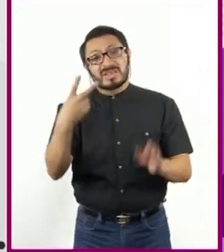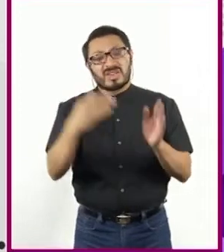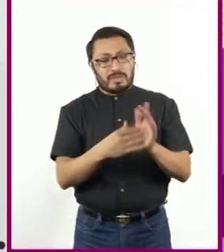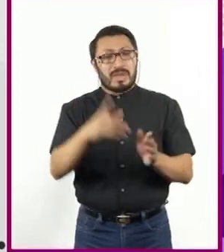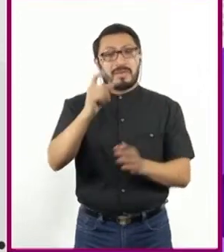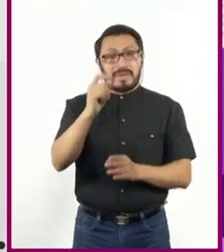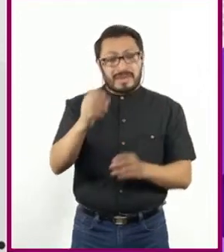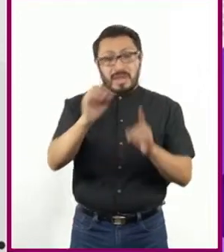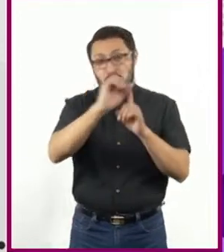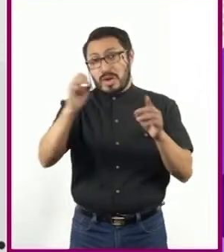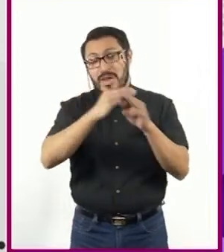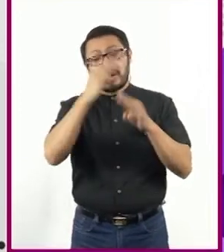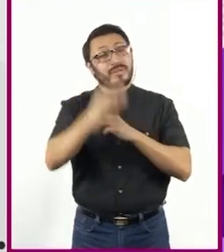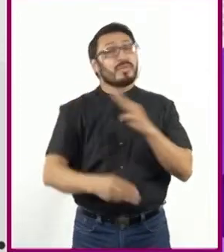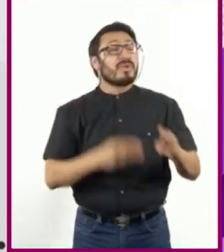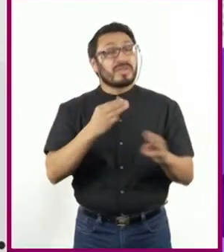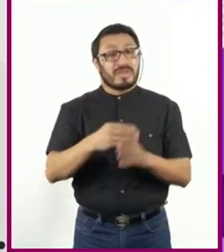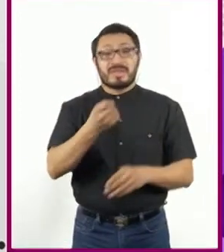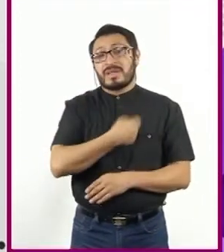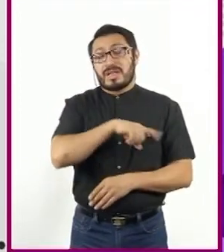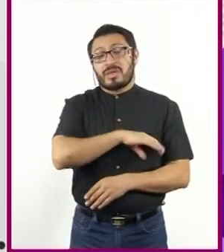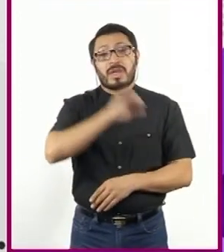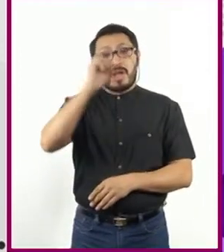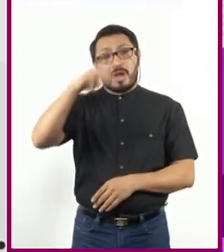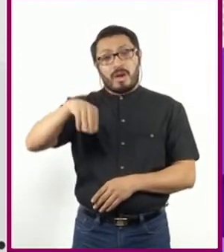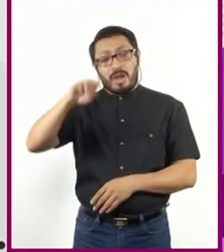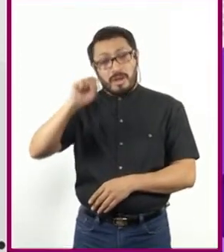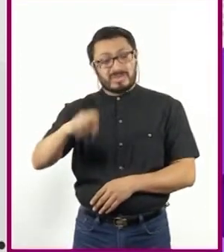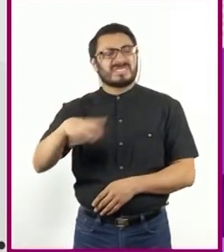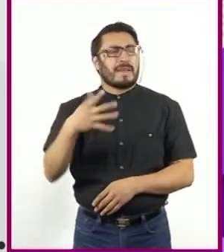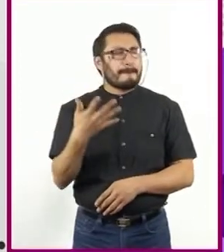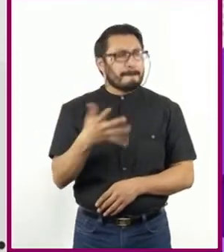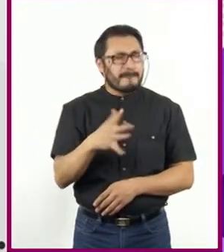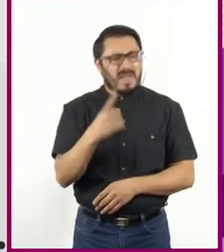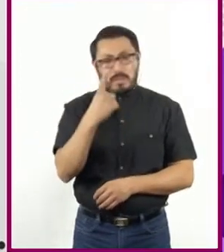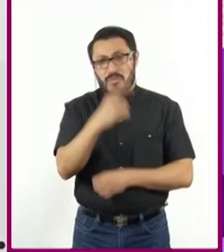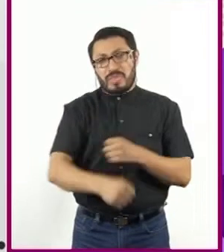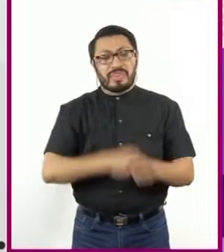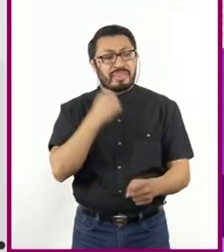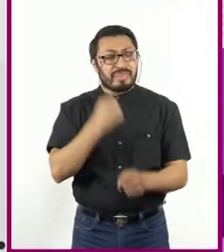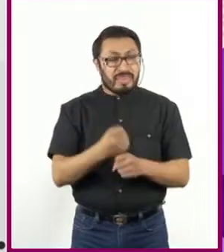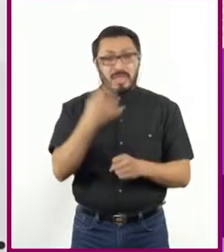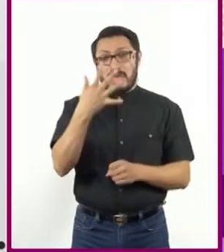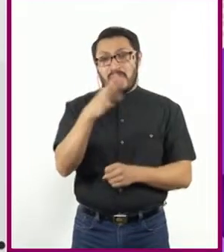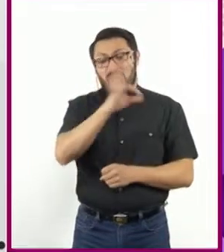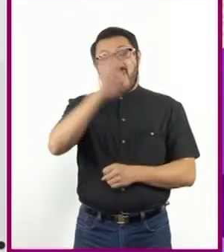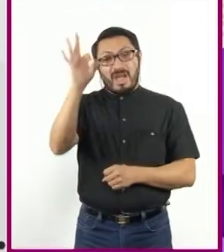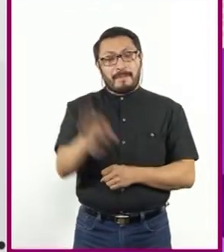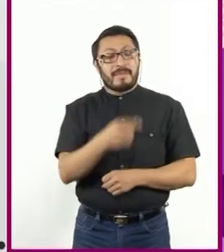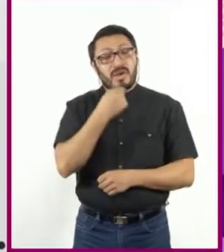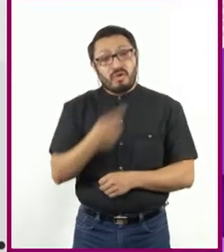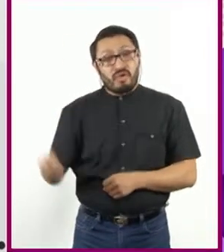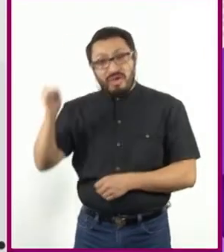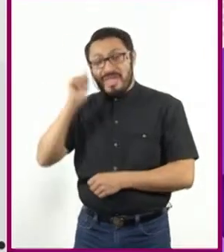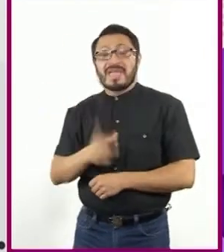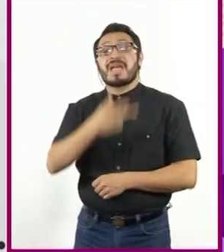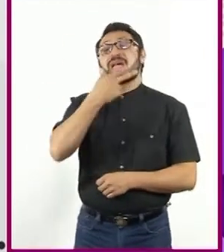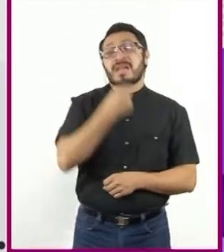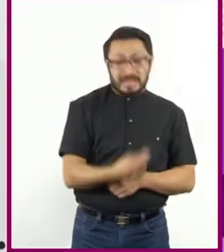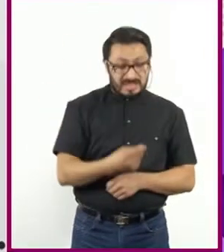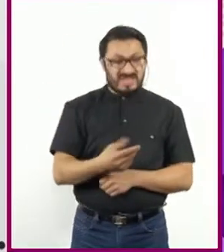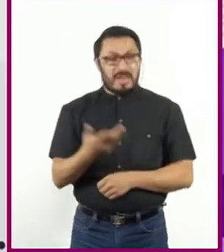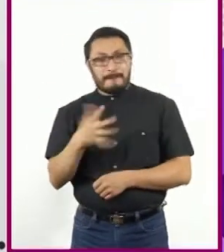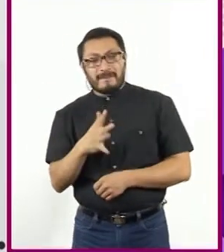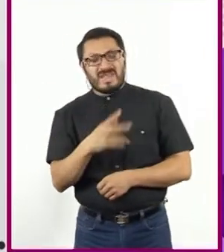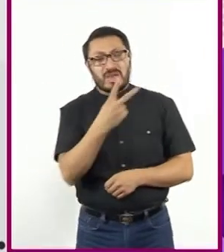de la Organización Mundial de la Salud, OMS. Se calcula que al año el 50% de niñas, niños de